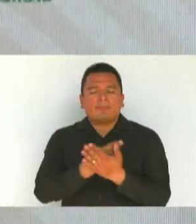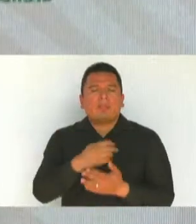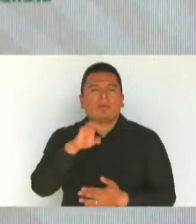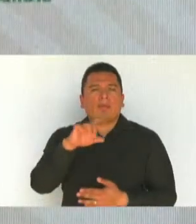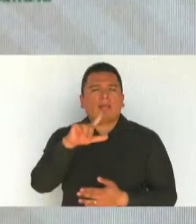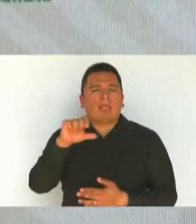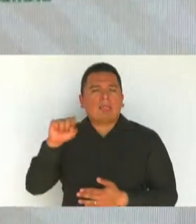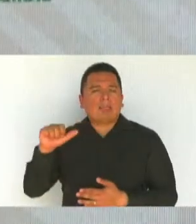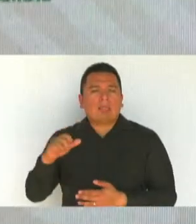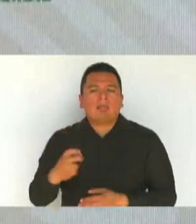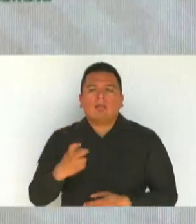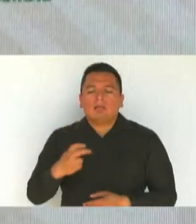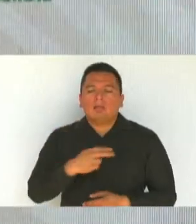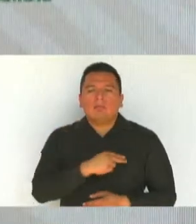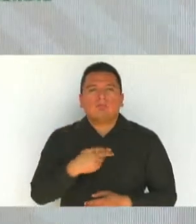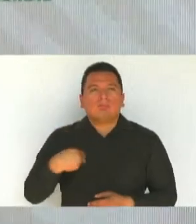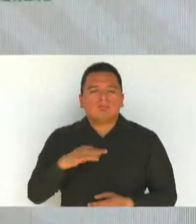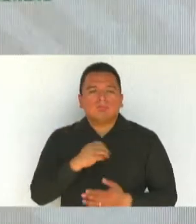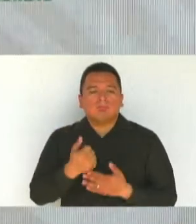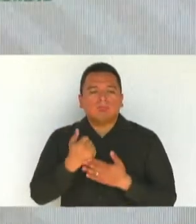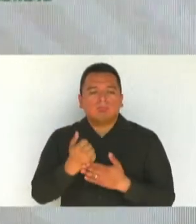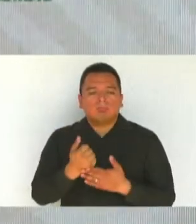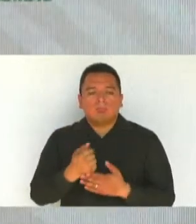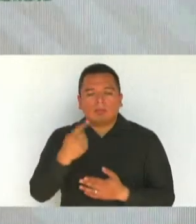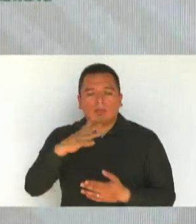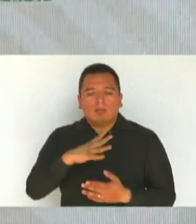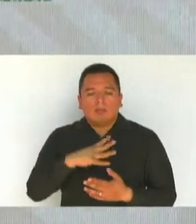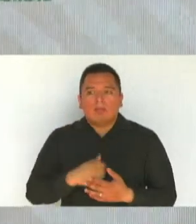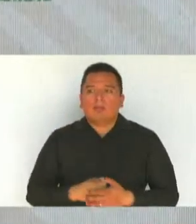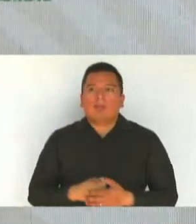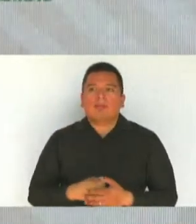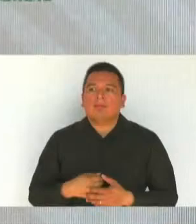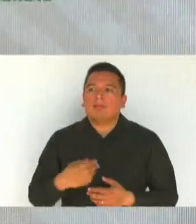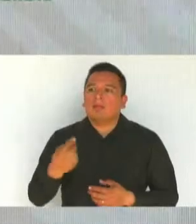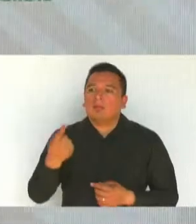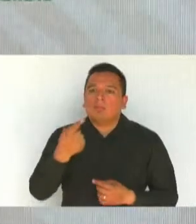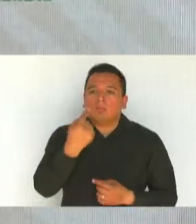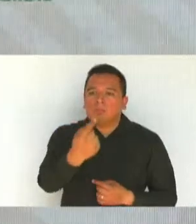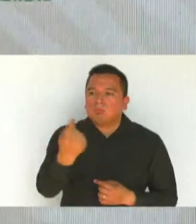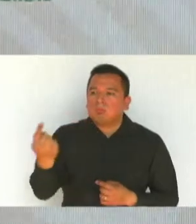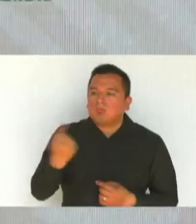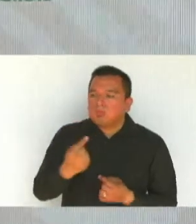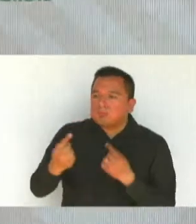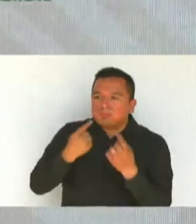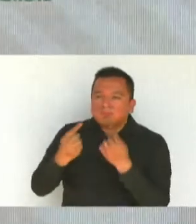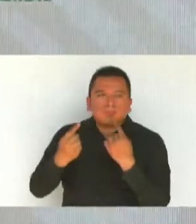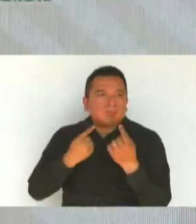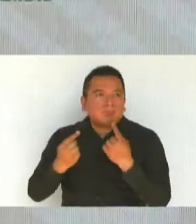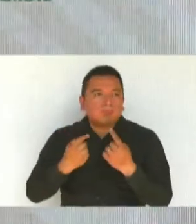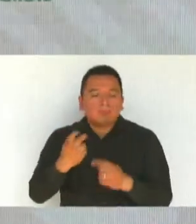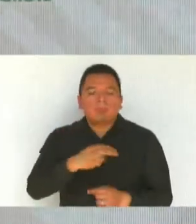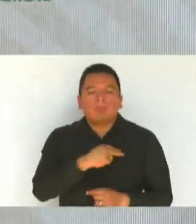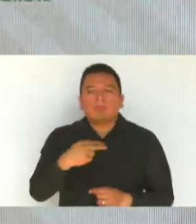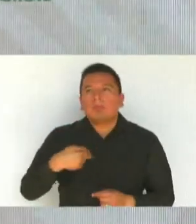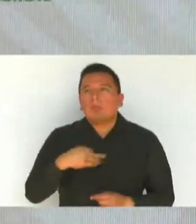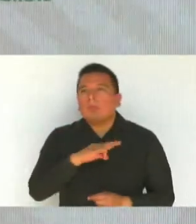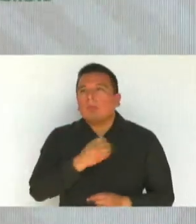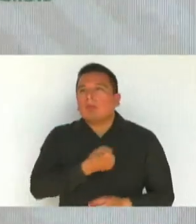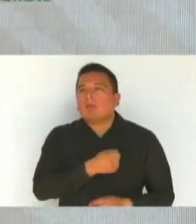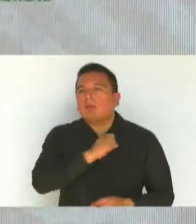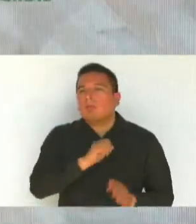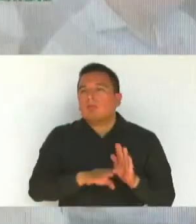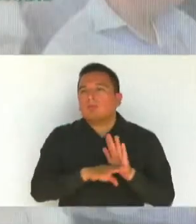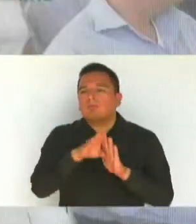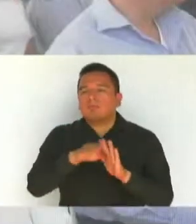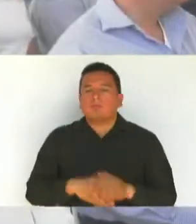trabajar colaborativamente en el esquema tripartito y con ello alcanzar mejores indicadores de salud,